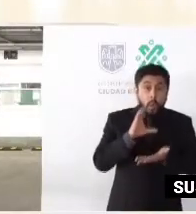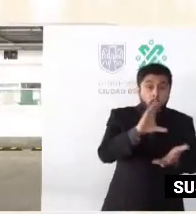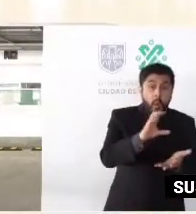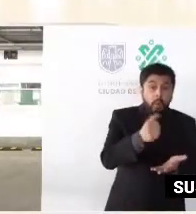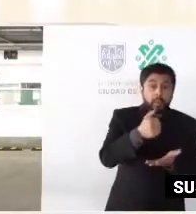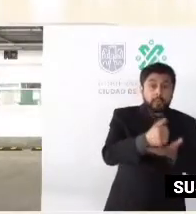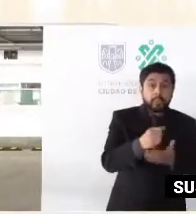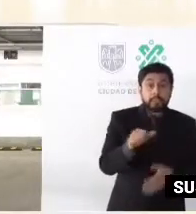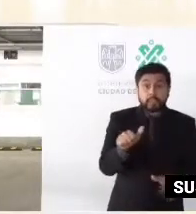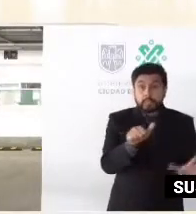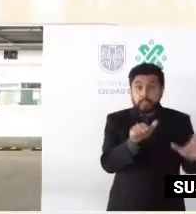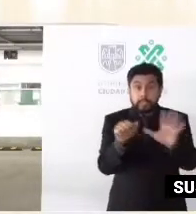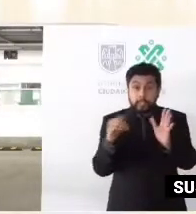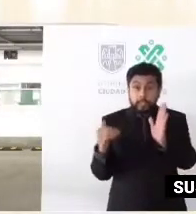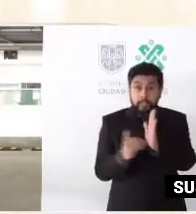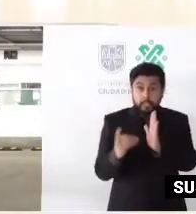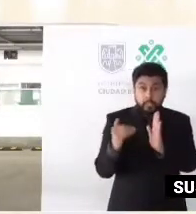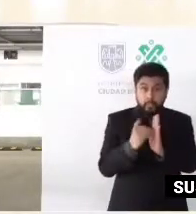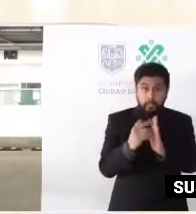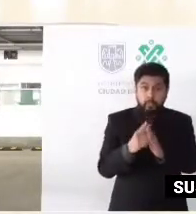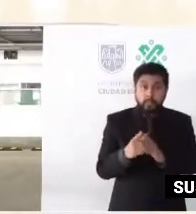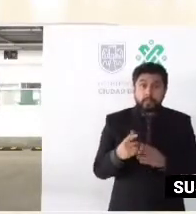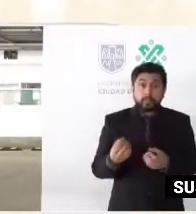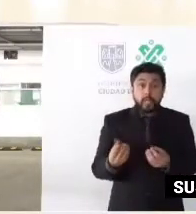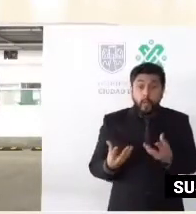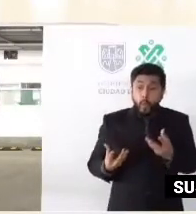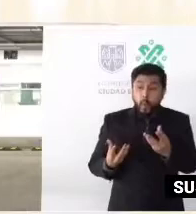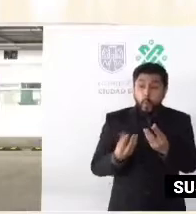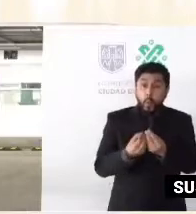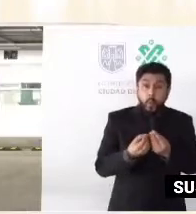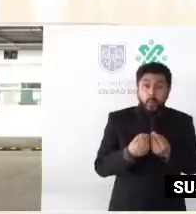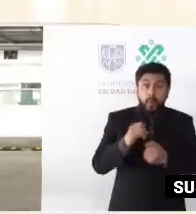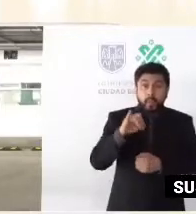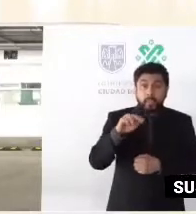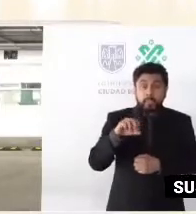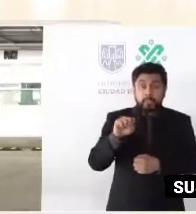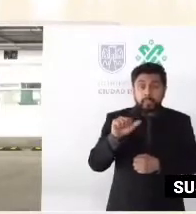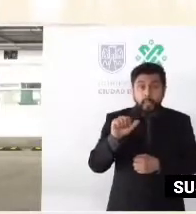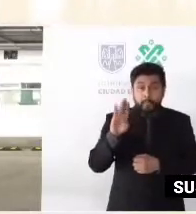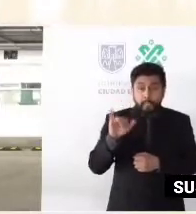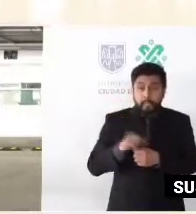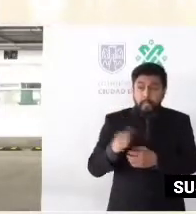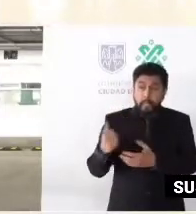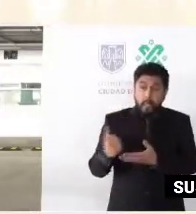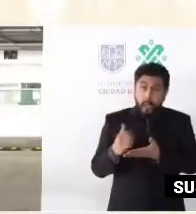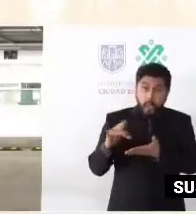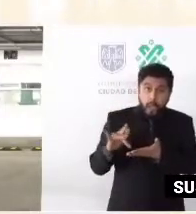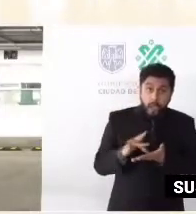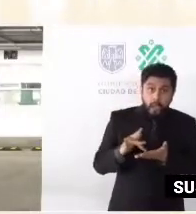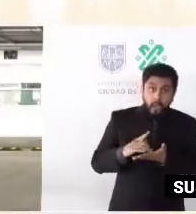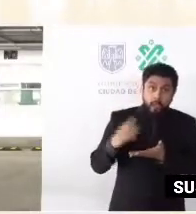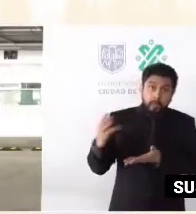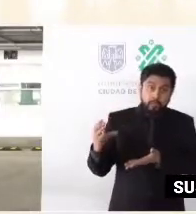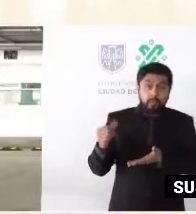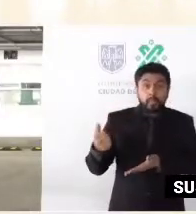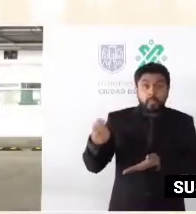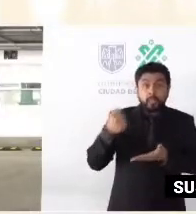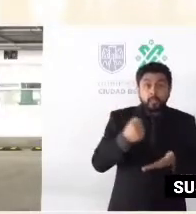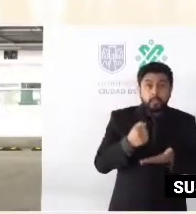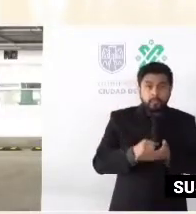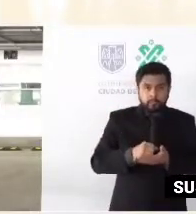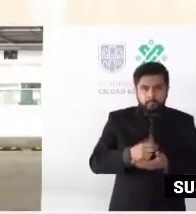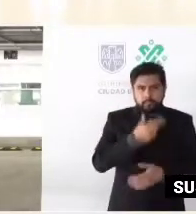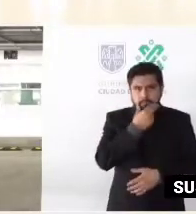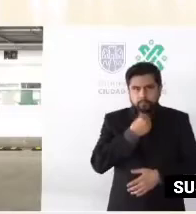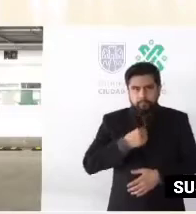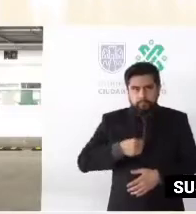de pesos, que fue acompañada por una inversión muy importante del Instituto de Salud para el Bienestar a cargo del maestro Juan